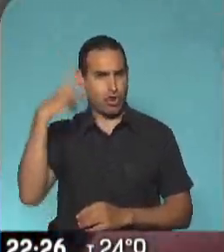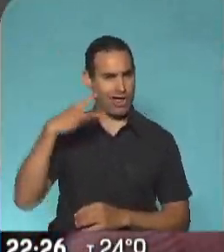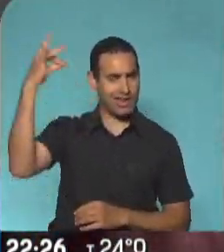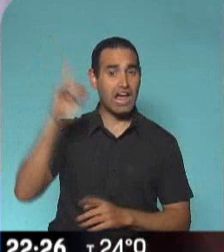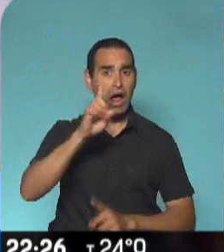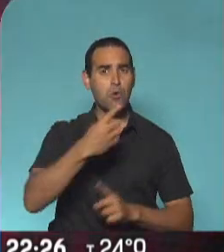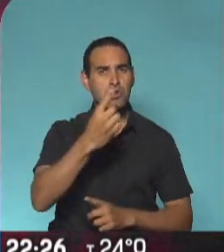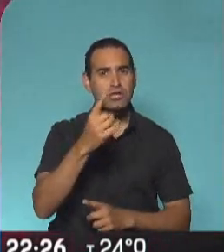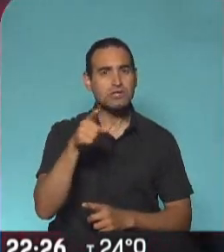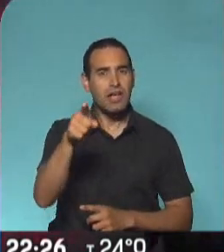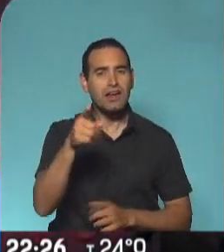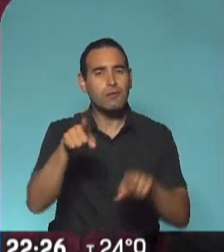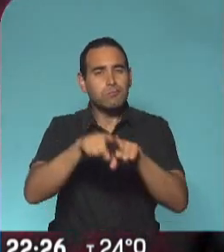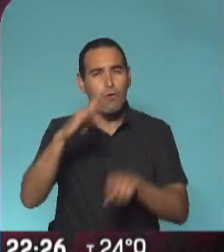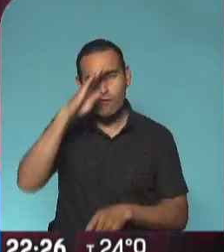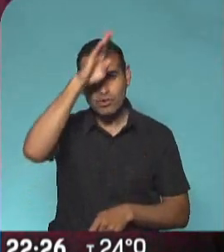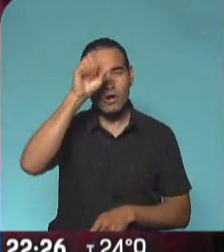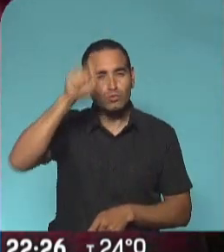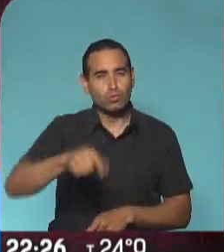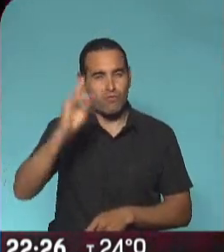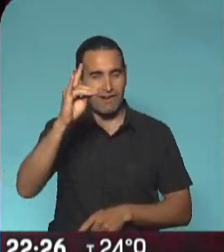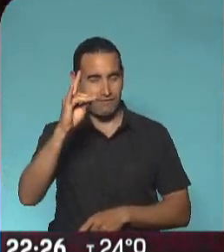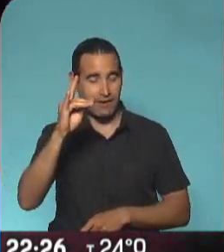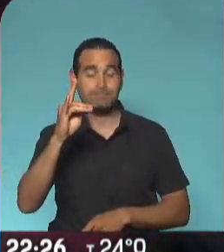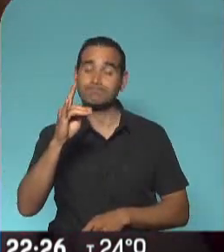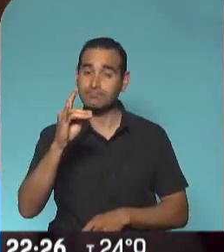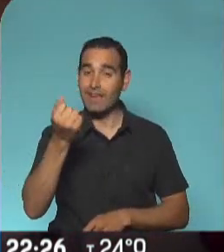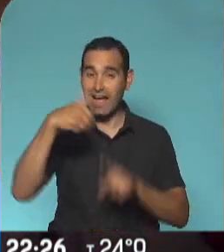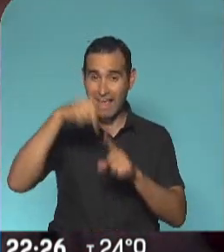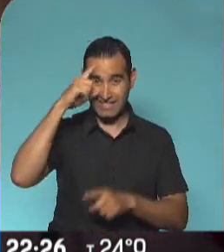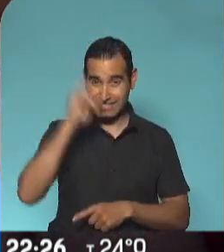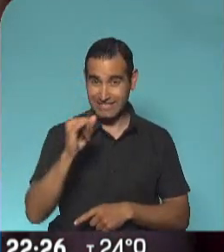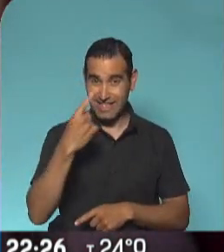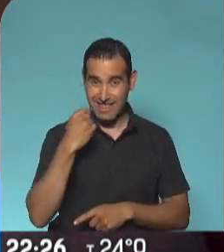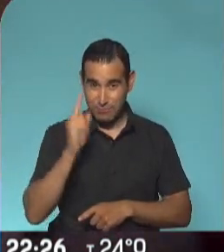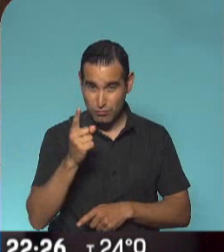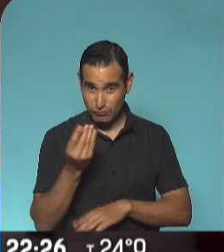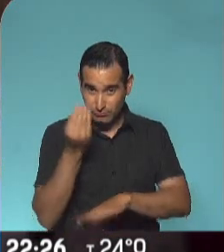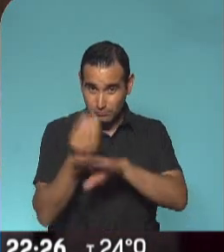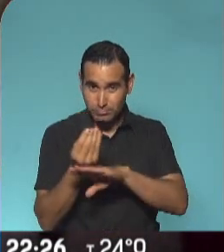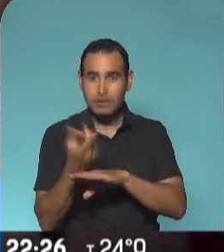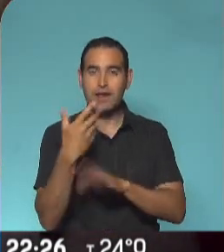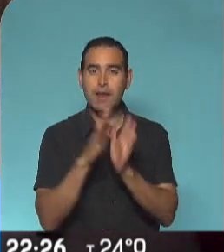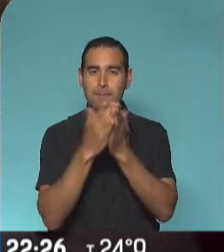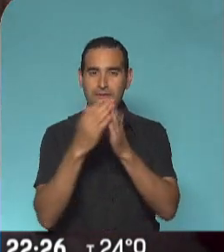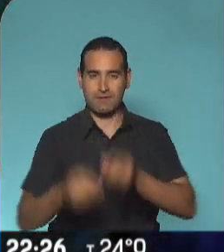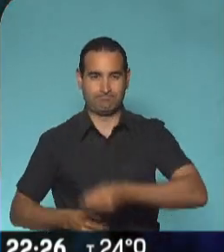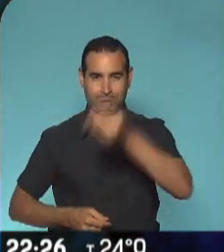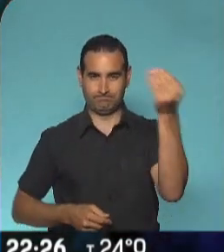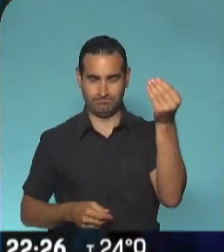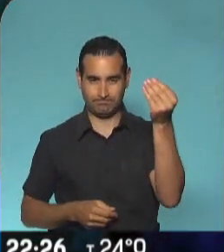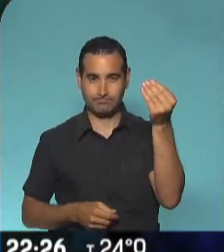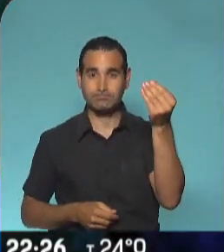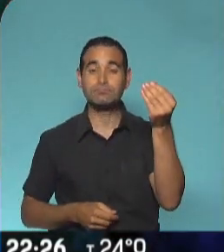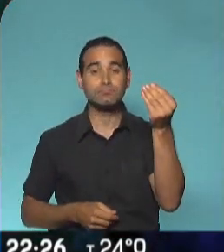lo llaman el Bolsonaro de Bolivia. Áñez, en el día de su autoproclamación, levantó un ejemplar del Nuevo Testamento,